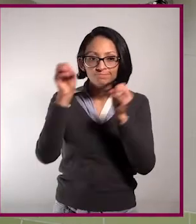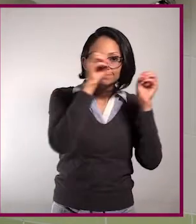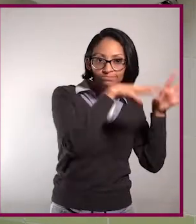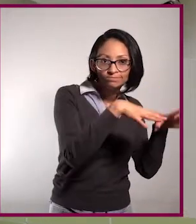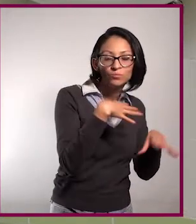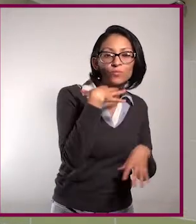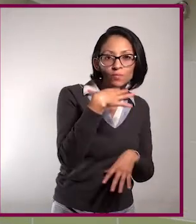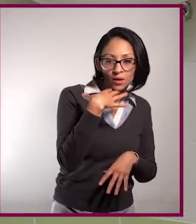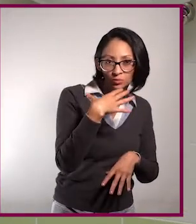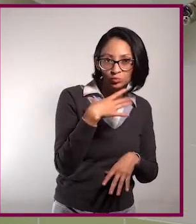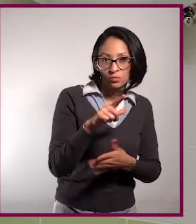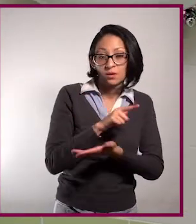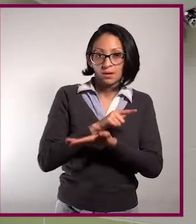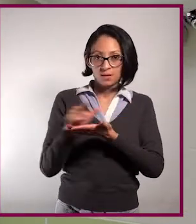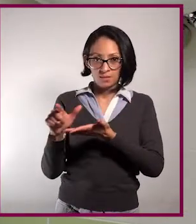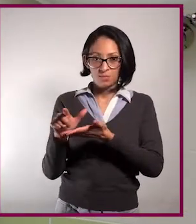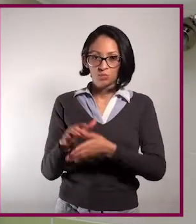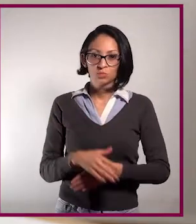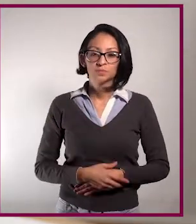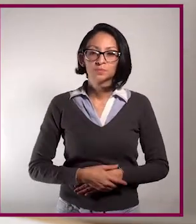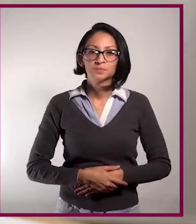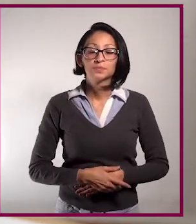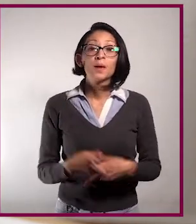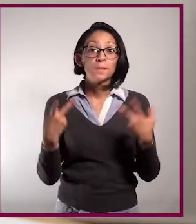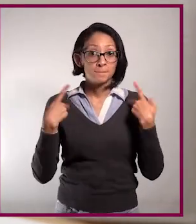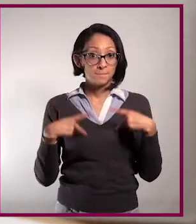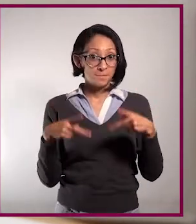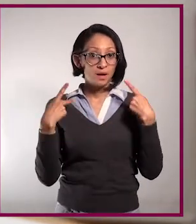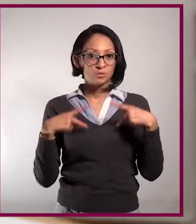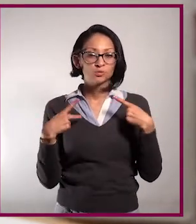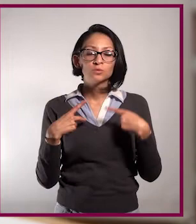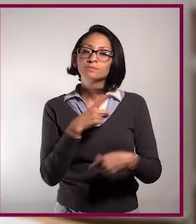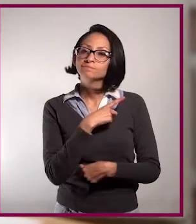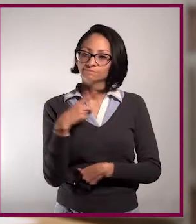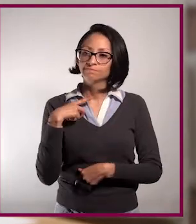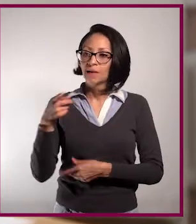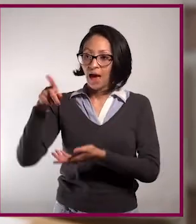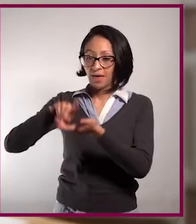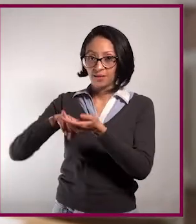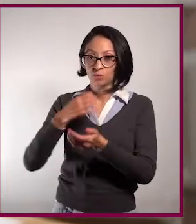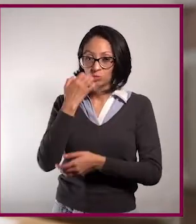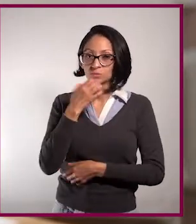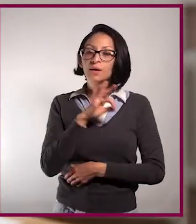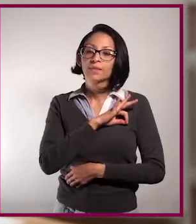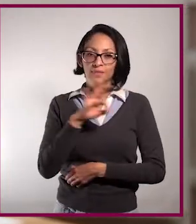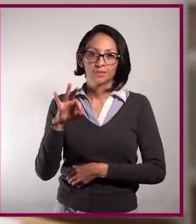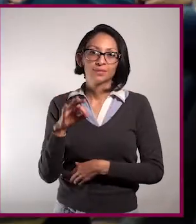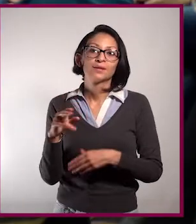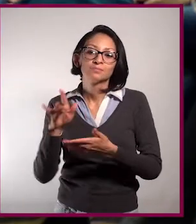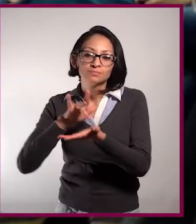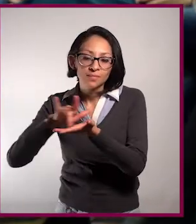residuos discretas y funcionales. Personal comprensivo y de apoyo.